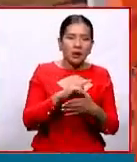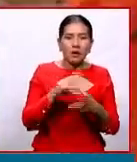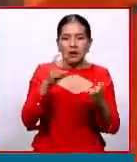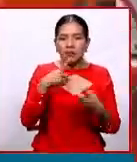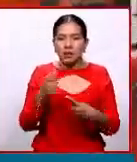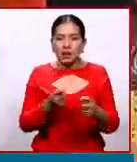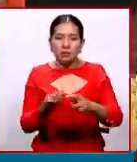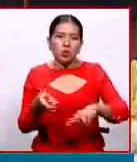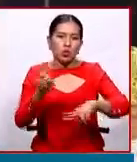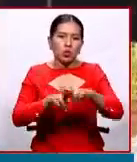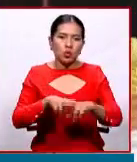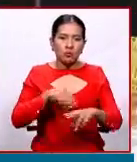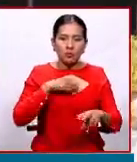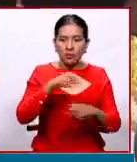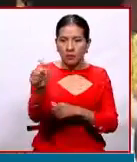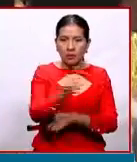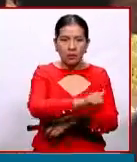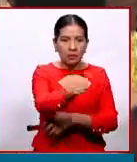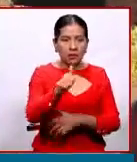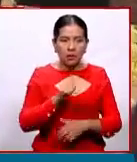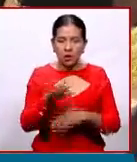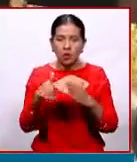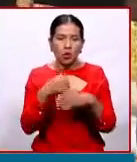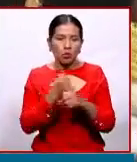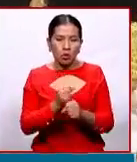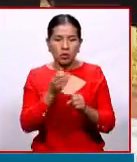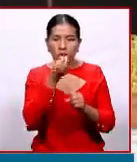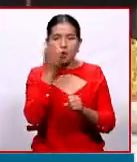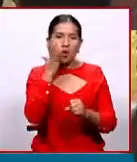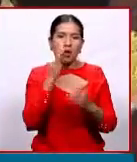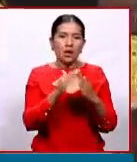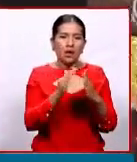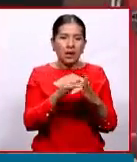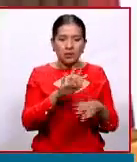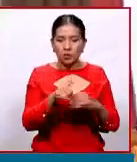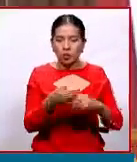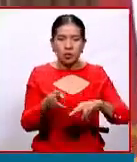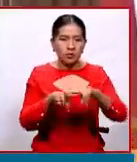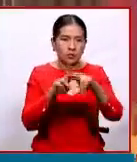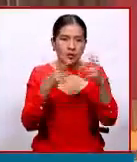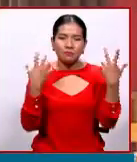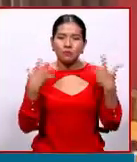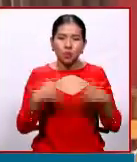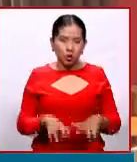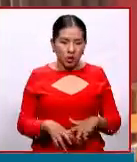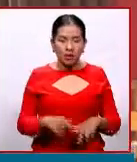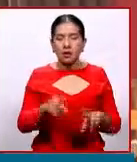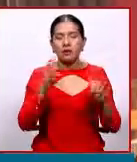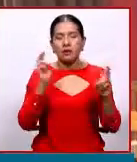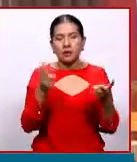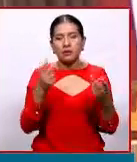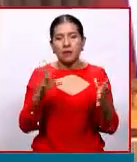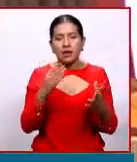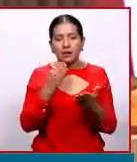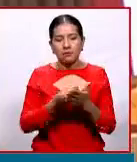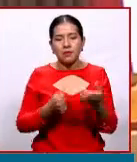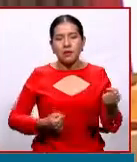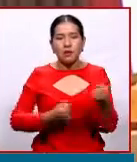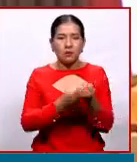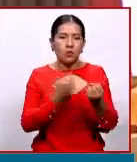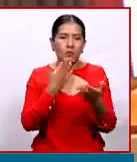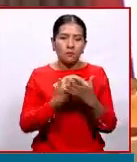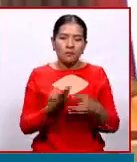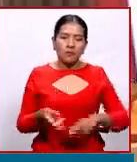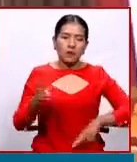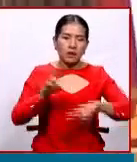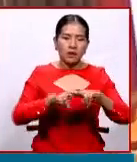afecta a los diferentes productos en el hogar, y bueno, definitivamente esto es una contribución importante que